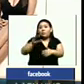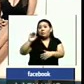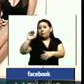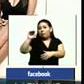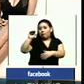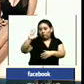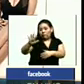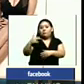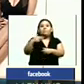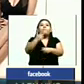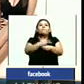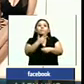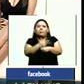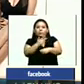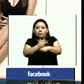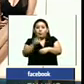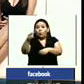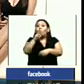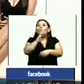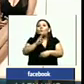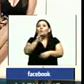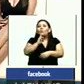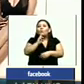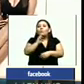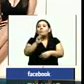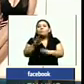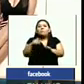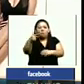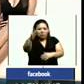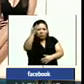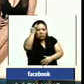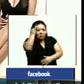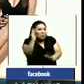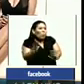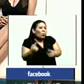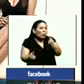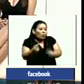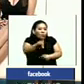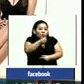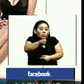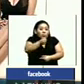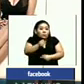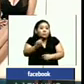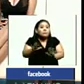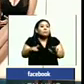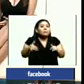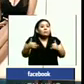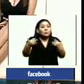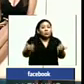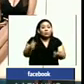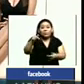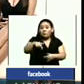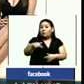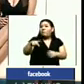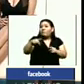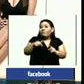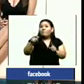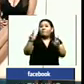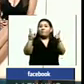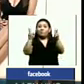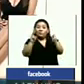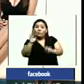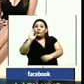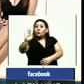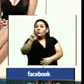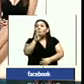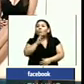De eso vamos a estar hablando más adelante. Imagino que ustedes ya saben de qué se trata, pero vamos a ampliar cómo ha estado esta situación del fútbol